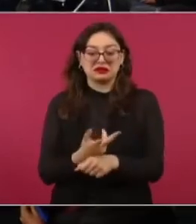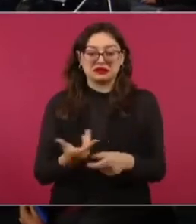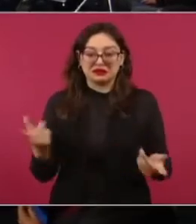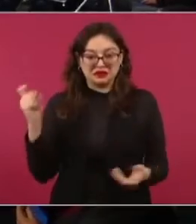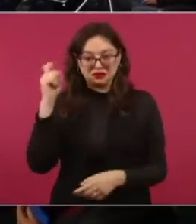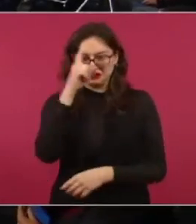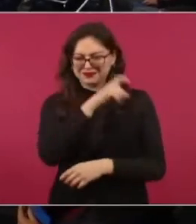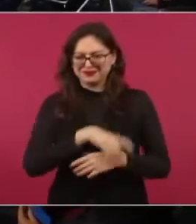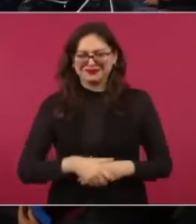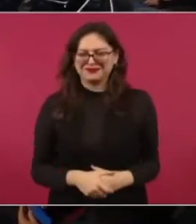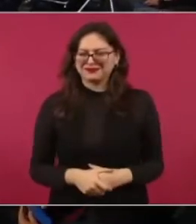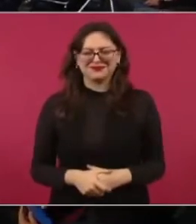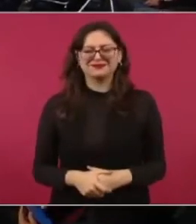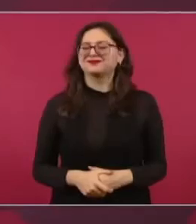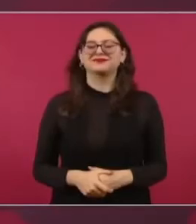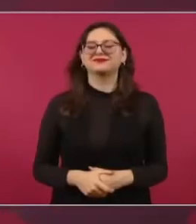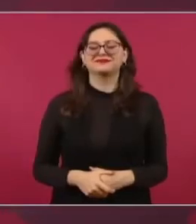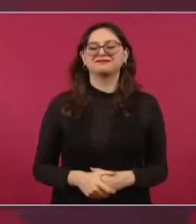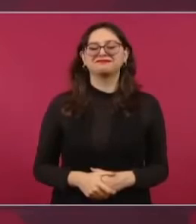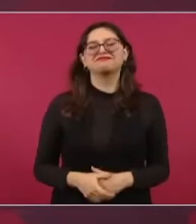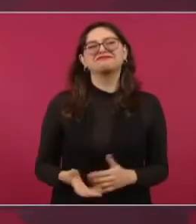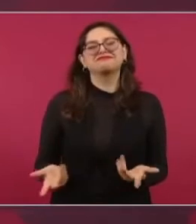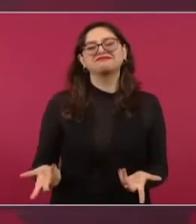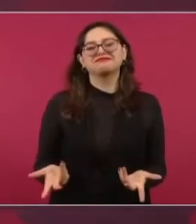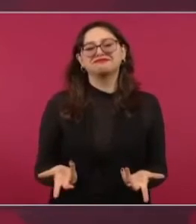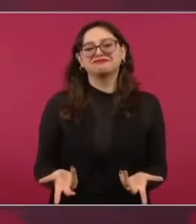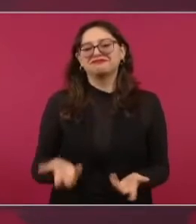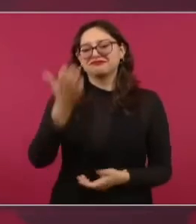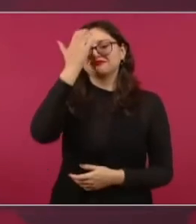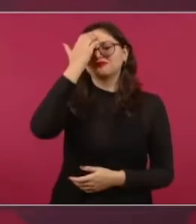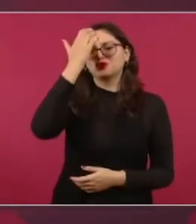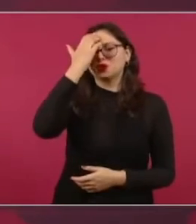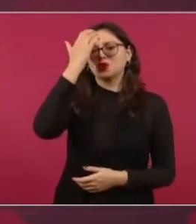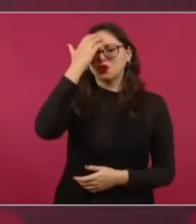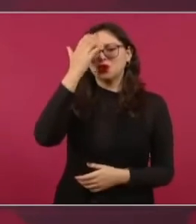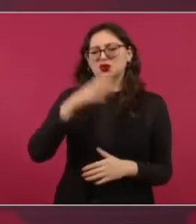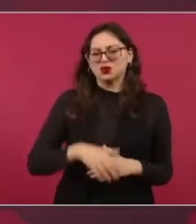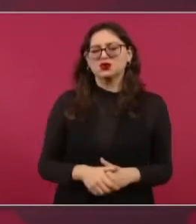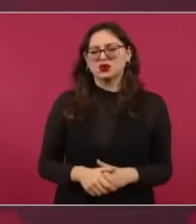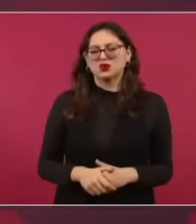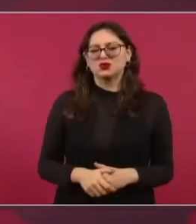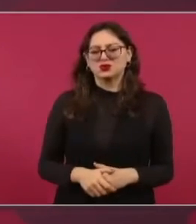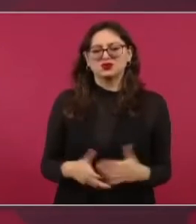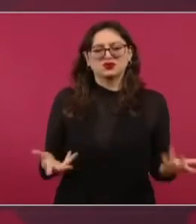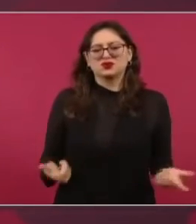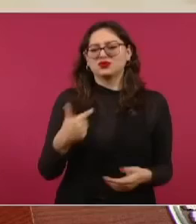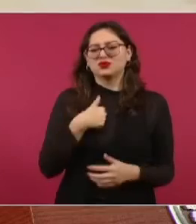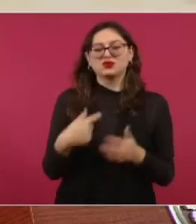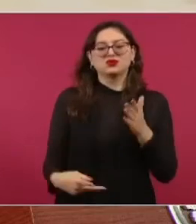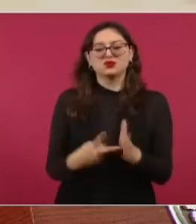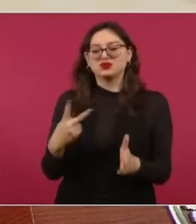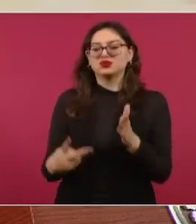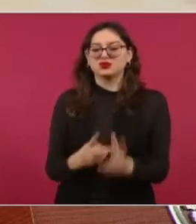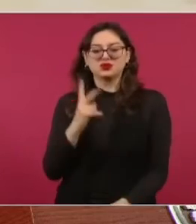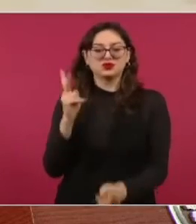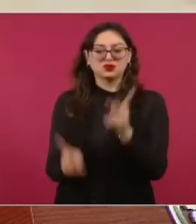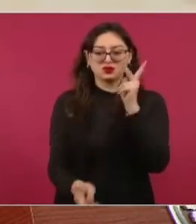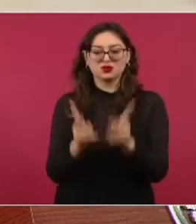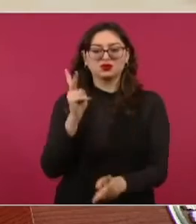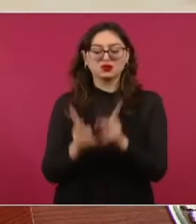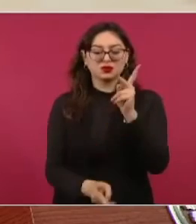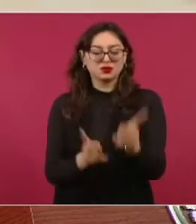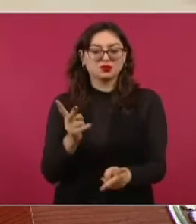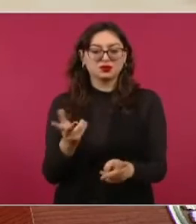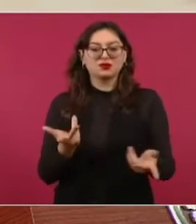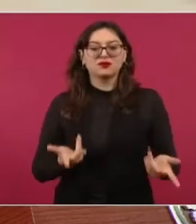pero no solo es eso. Conozco muy bien, y sabes que ya lo he platicado, cuando se